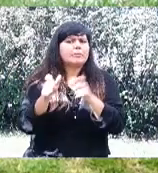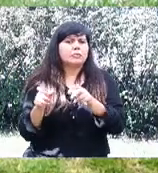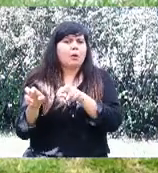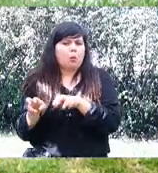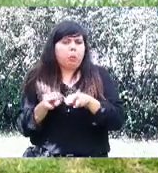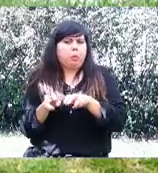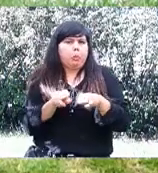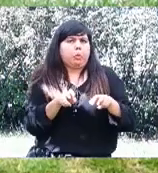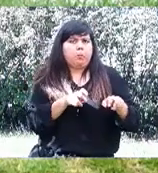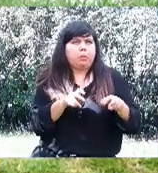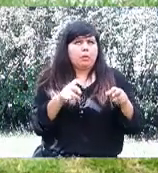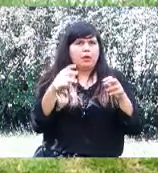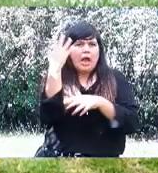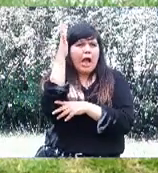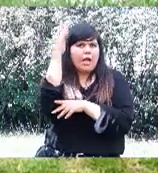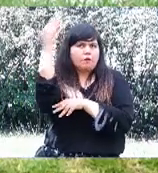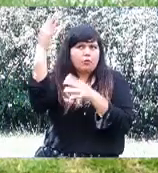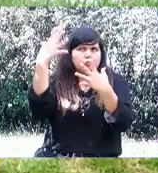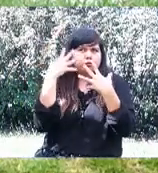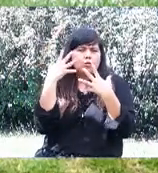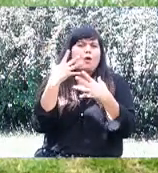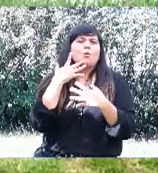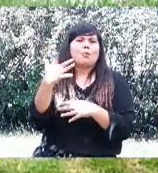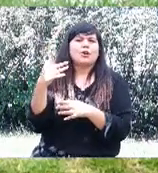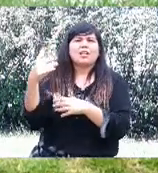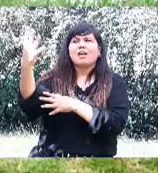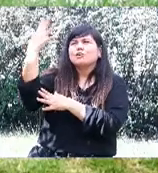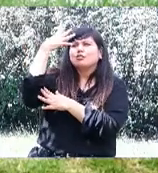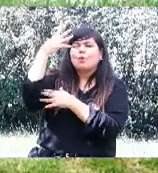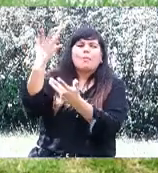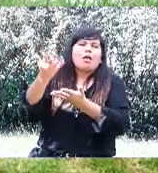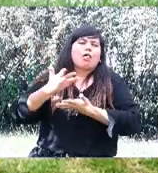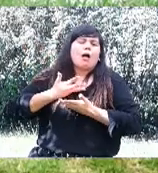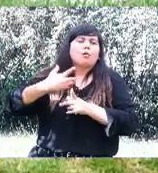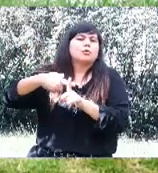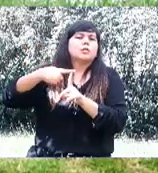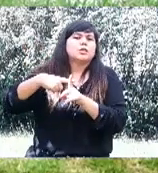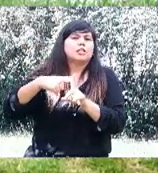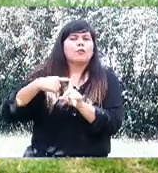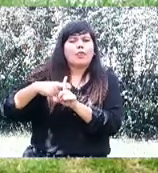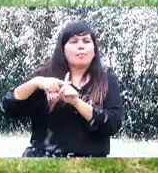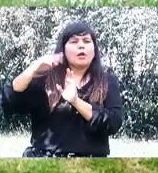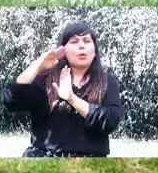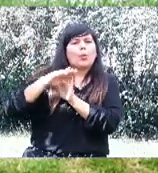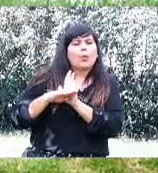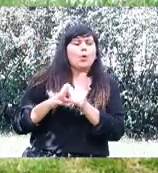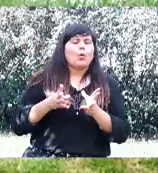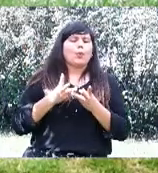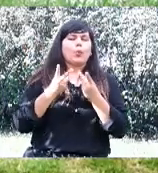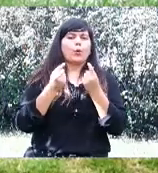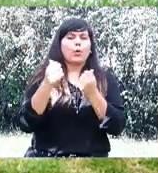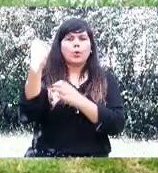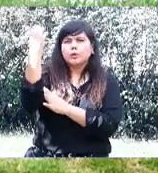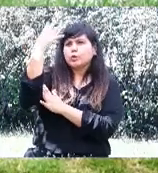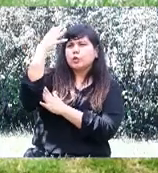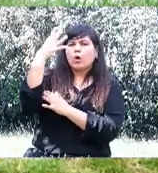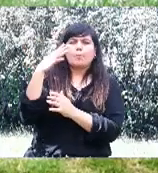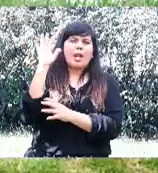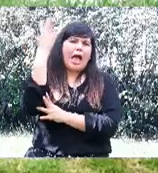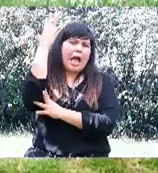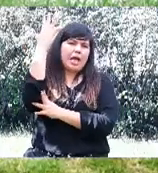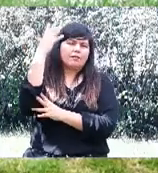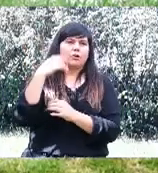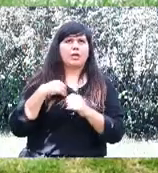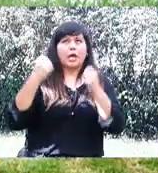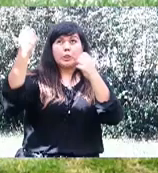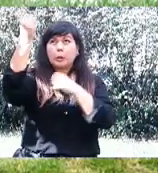mueve debajo de los árboles ya por qué Porque los árboles proveen sombra y eso es un beneficio No es cierto en menor temperatura y es mucho más agradable estar a la sombra de un árbol que está la preno